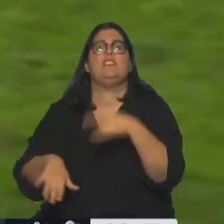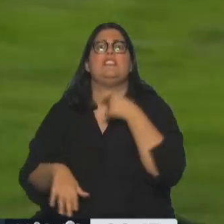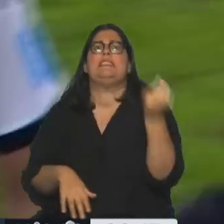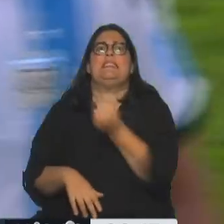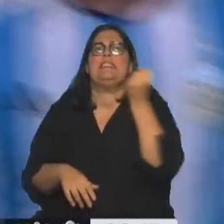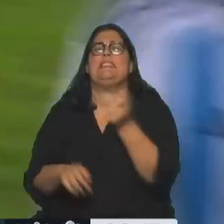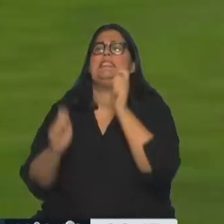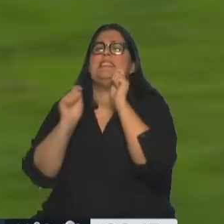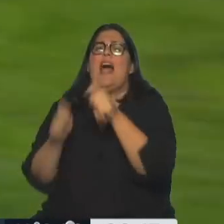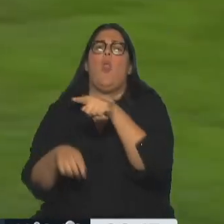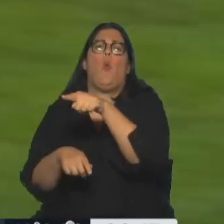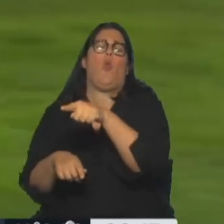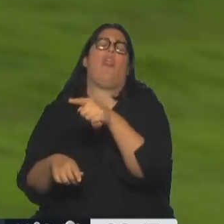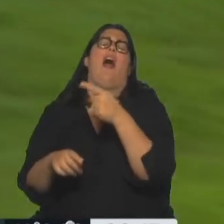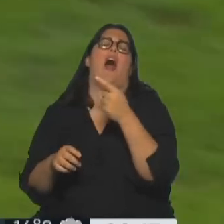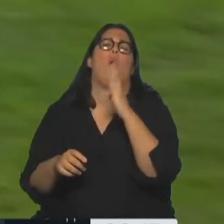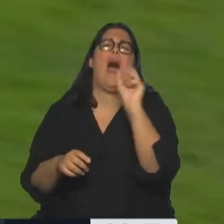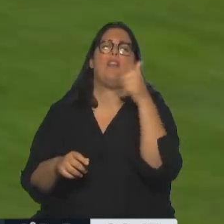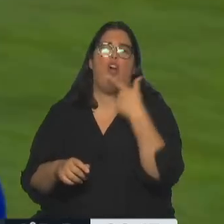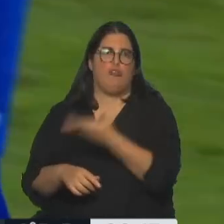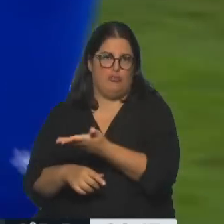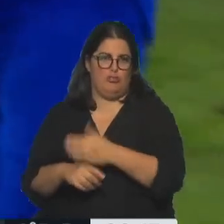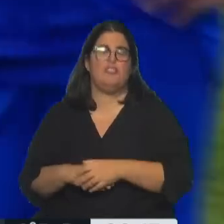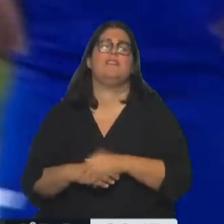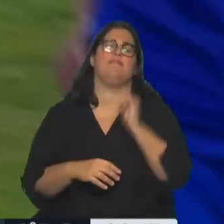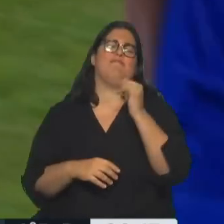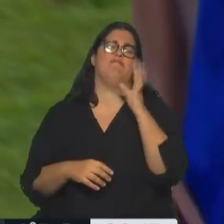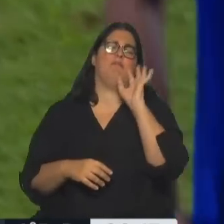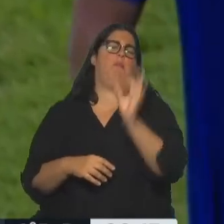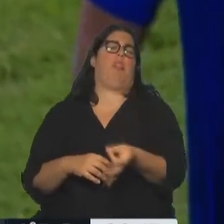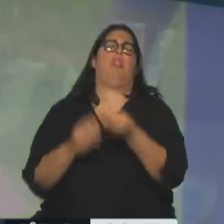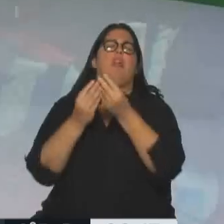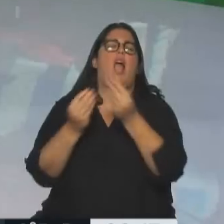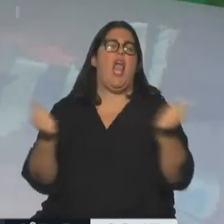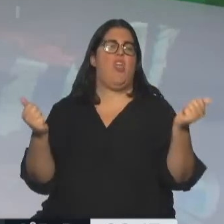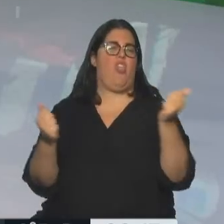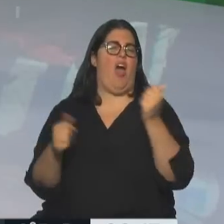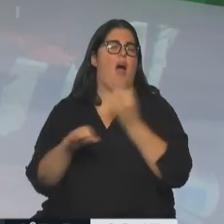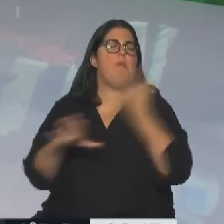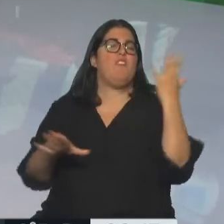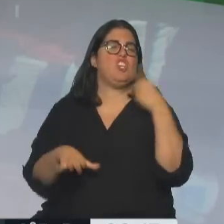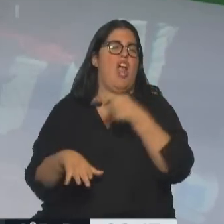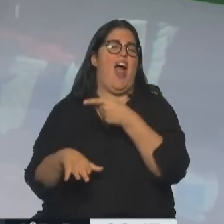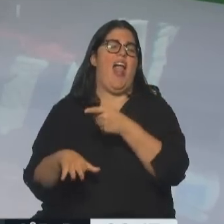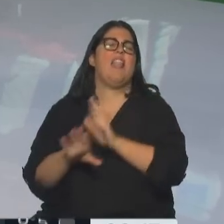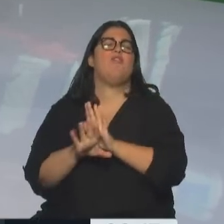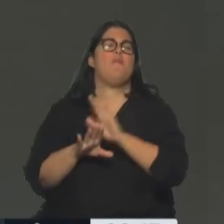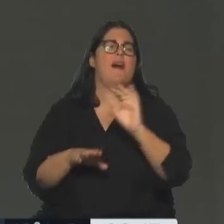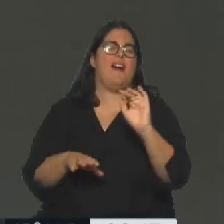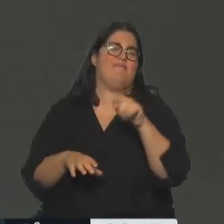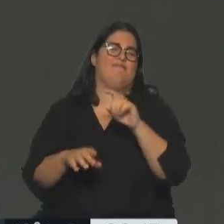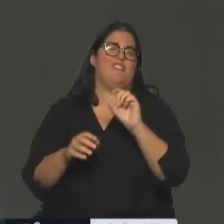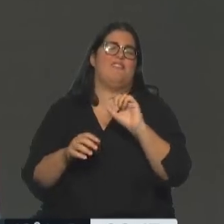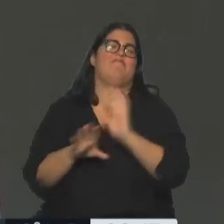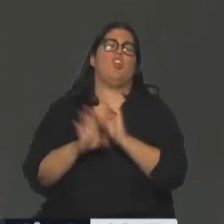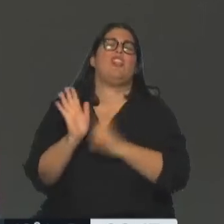a Barco. Sí, exactamente. Me da la sensación que ese salto de calidad, teniendo en cuenta el profesionalismo, el haber ganado en esta circunstancia la